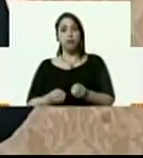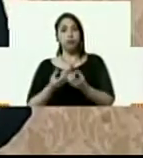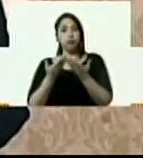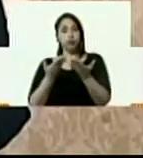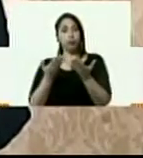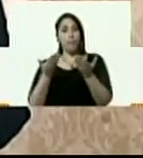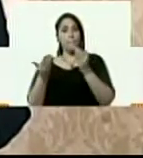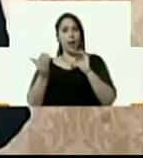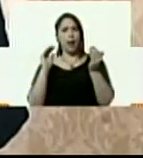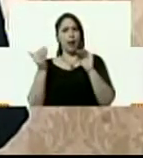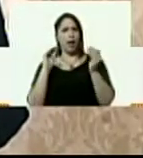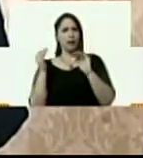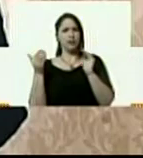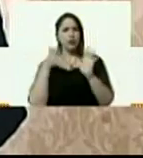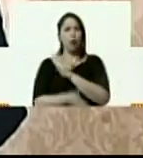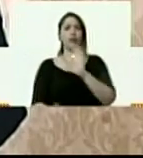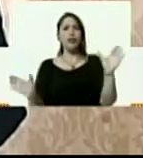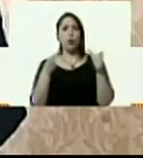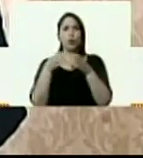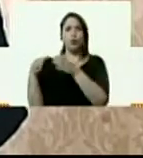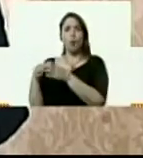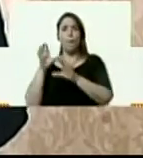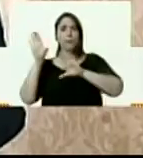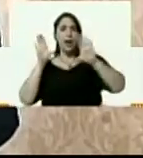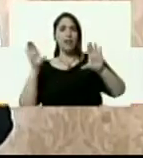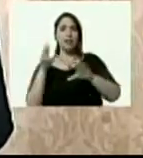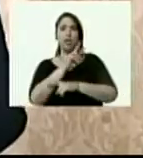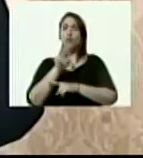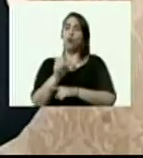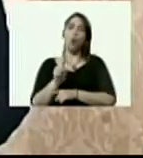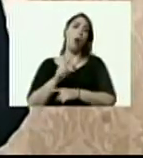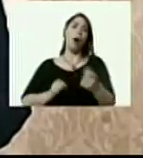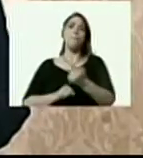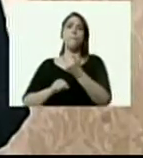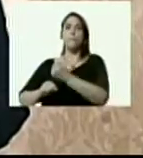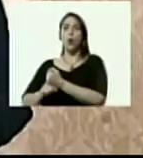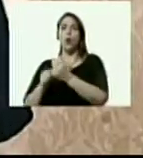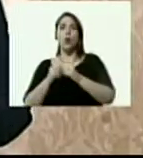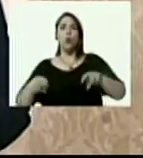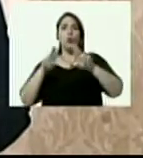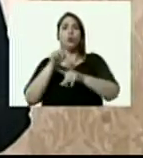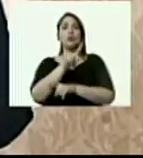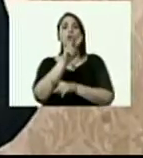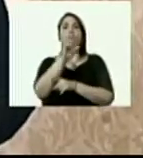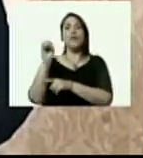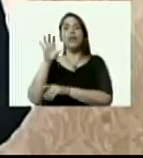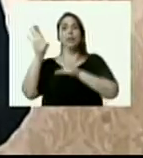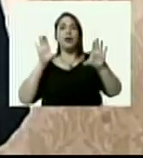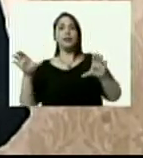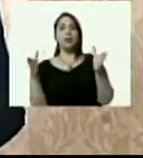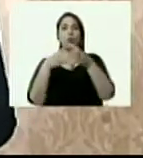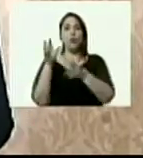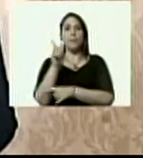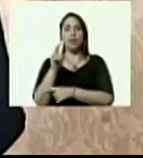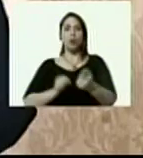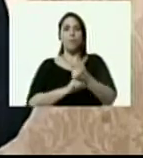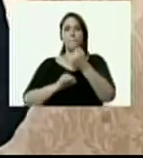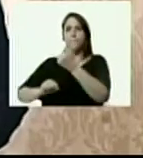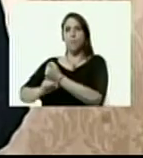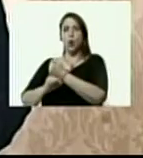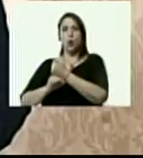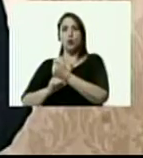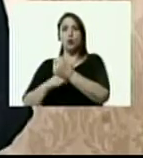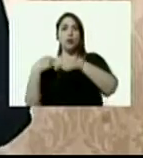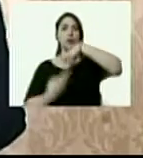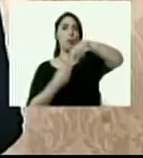balance de la reunión del movimiento de países no alineados 120 países que se reunieron en venezuela en apoyo y respaldo a